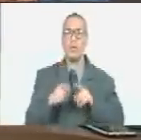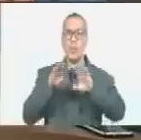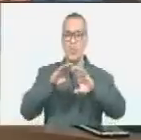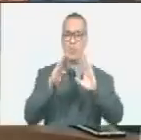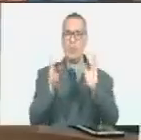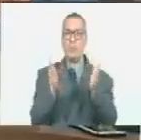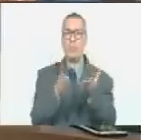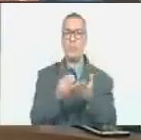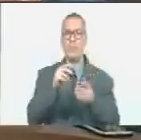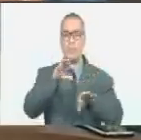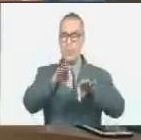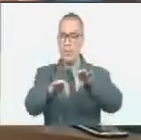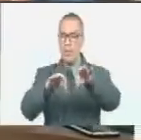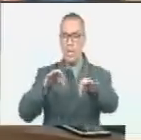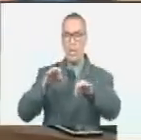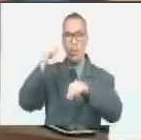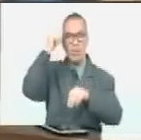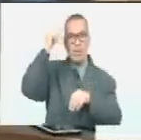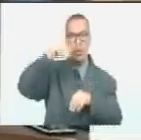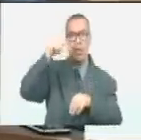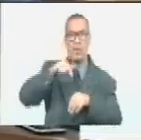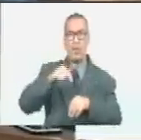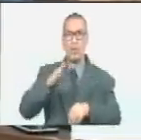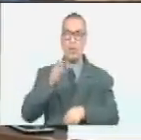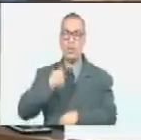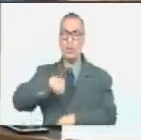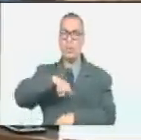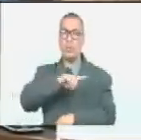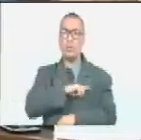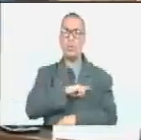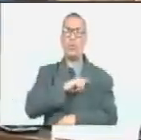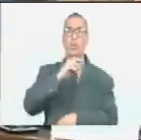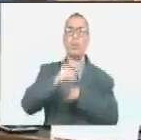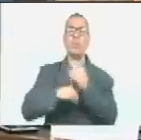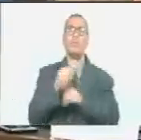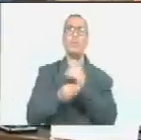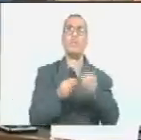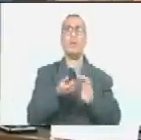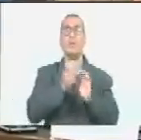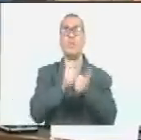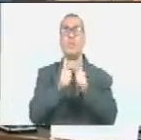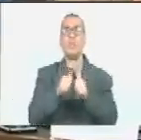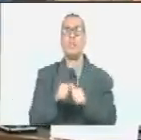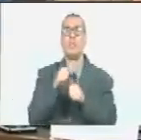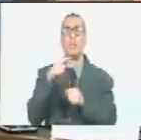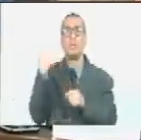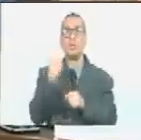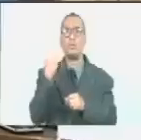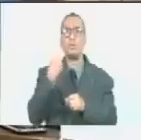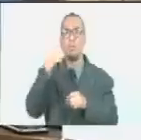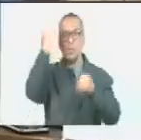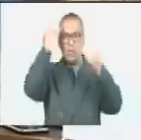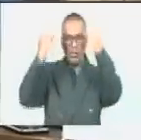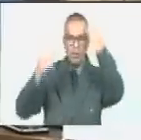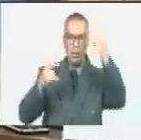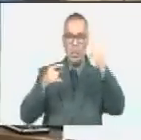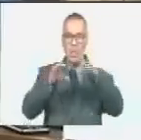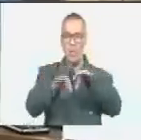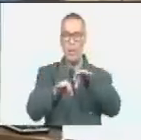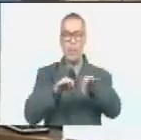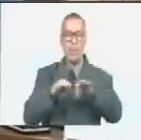mundial al ajedrez y que hoy día adoptamos como una disciplina deportiva, que no solamente ayuda en la agilidad mental, sino